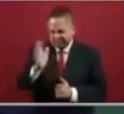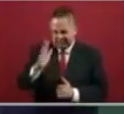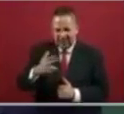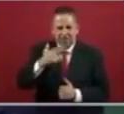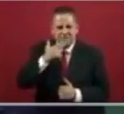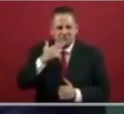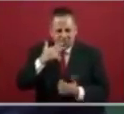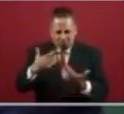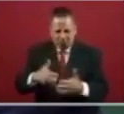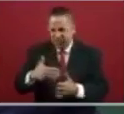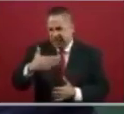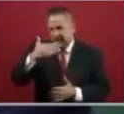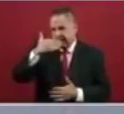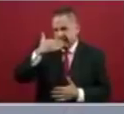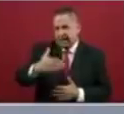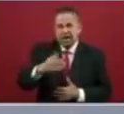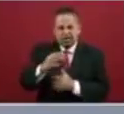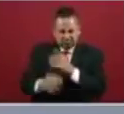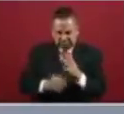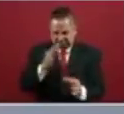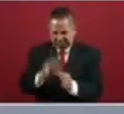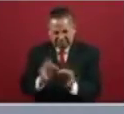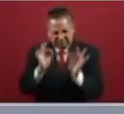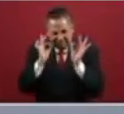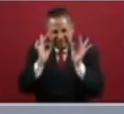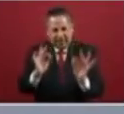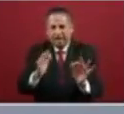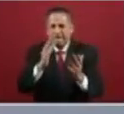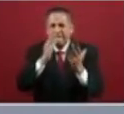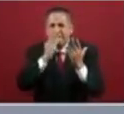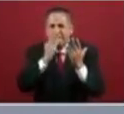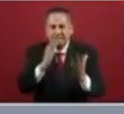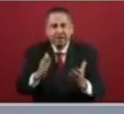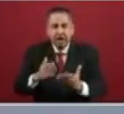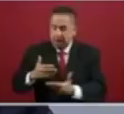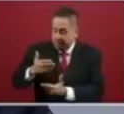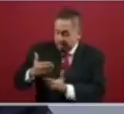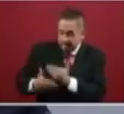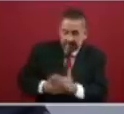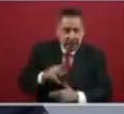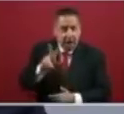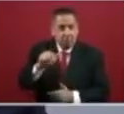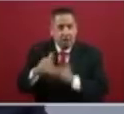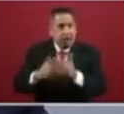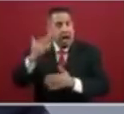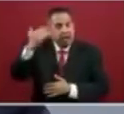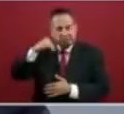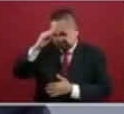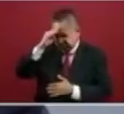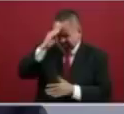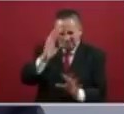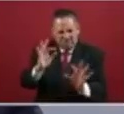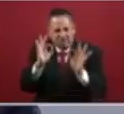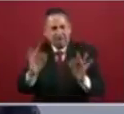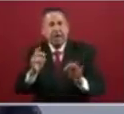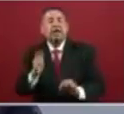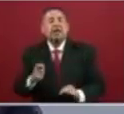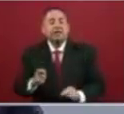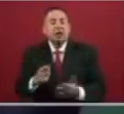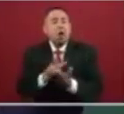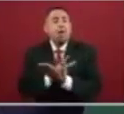funcionando muy bien, está marchando como se pensó el